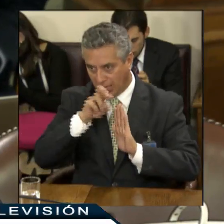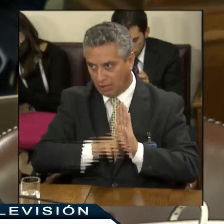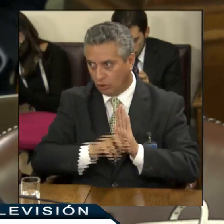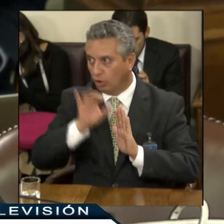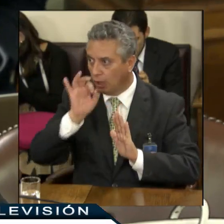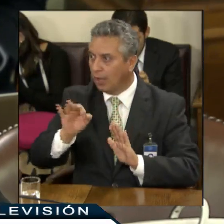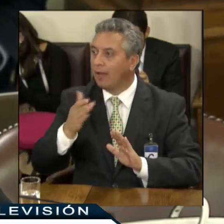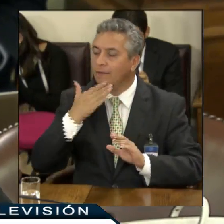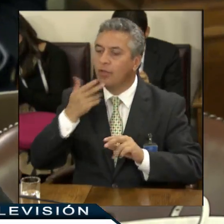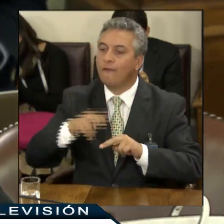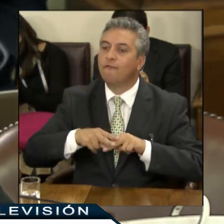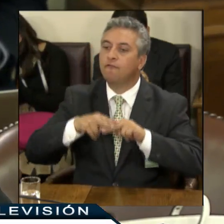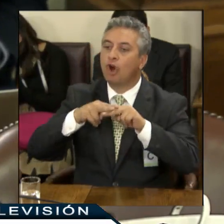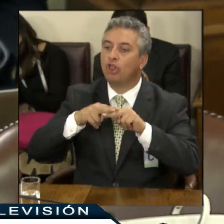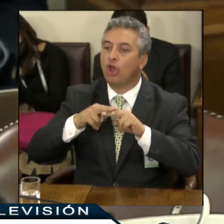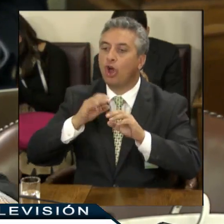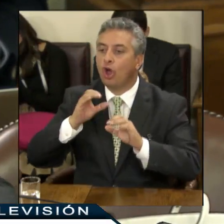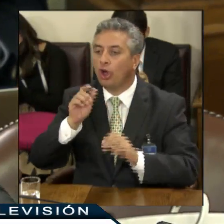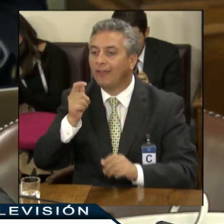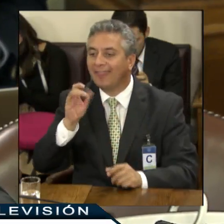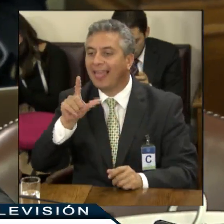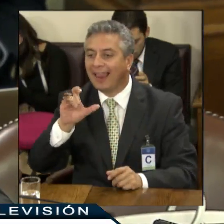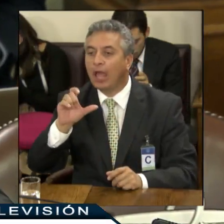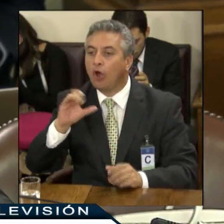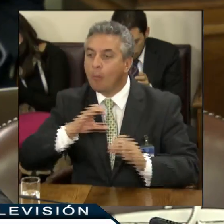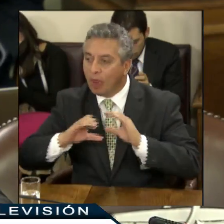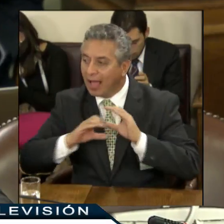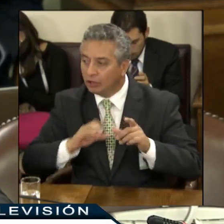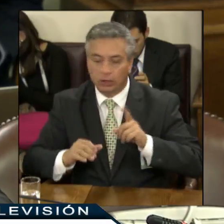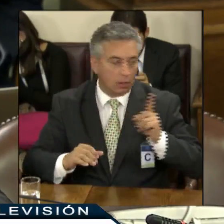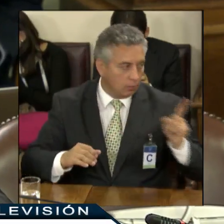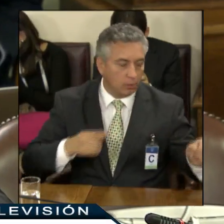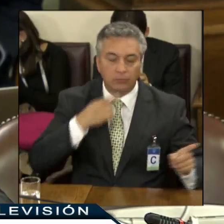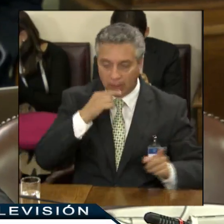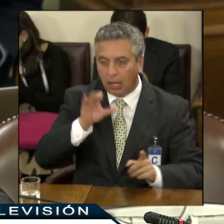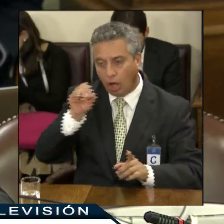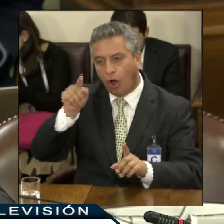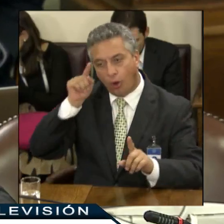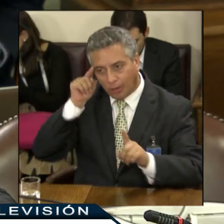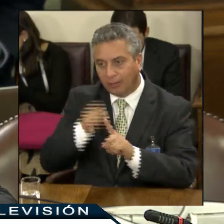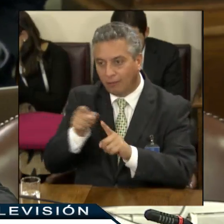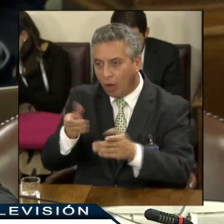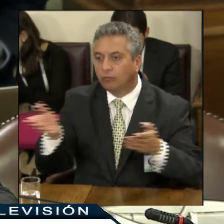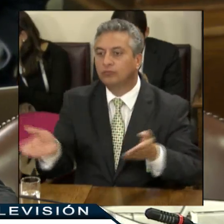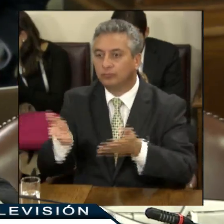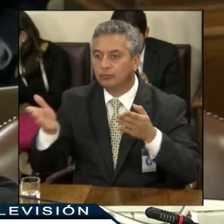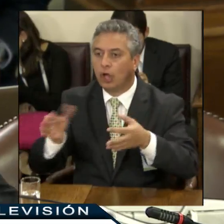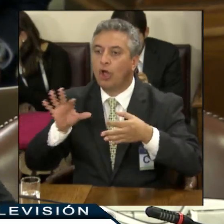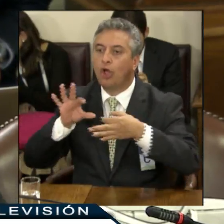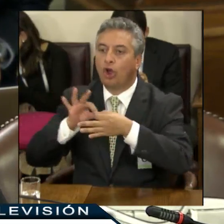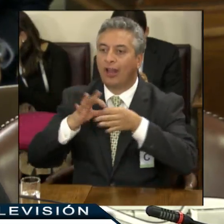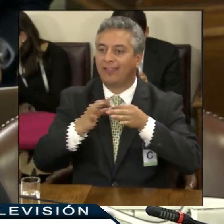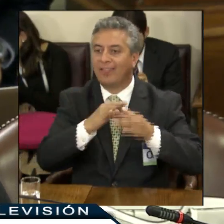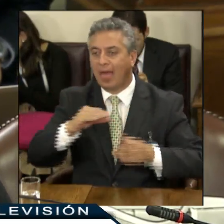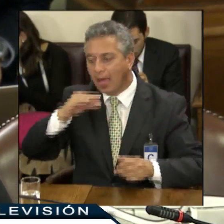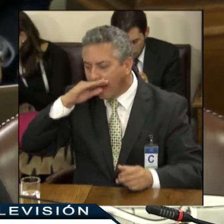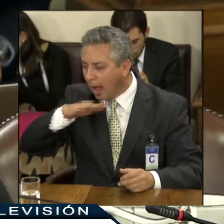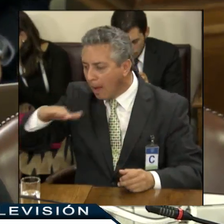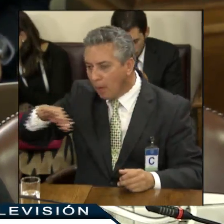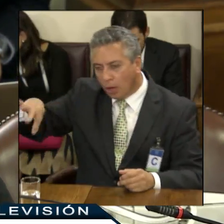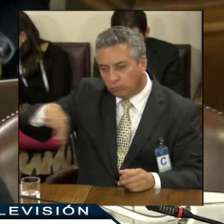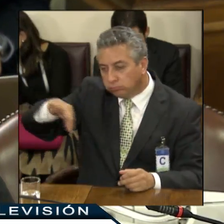fondo de las telecomunicaciones que señal la diputada Sepúlveda tiene por finalidad fomentar la conectividad de sectores Rurales o